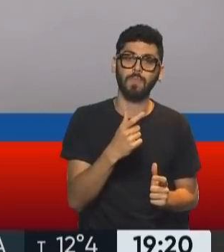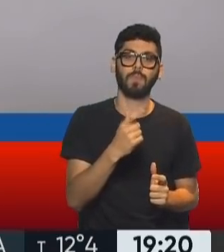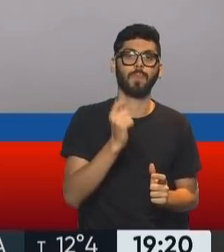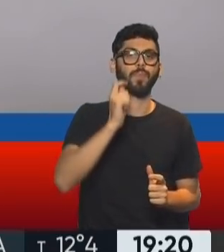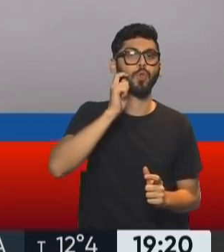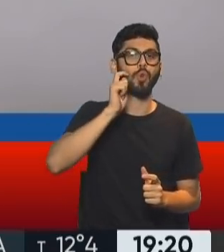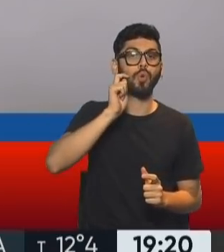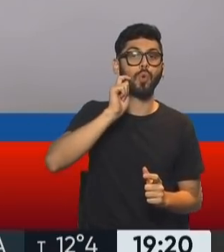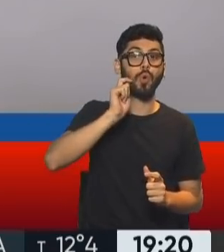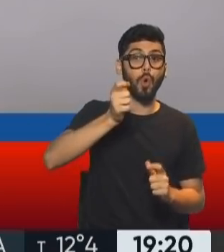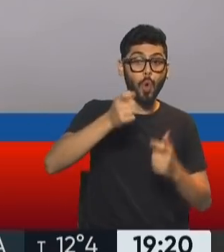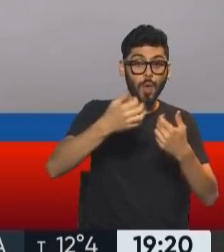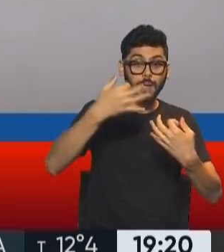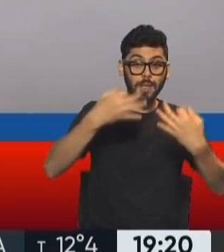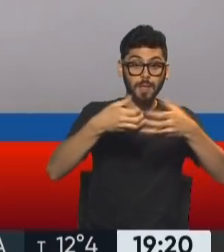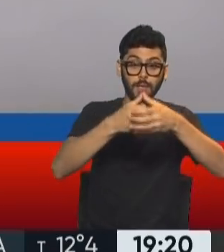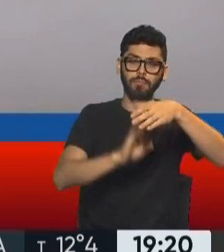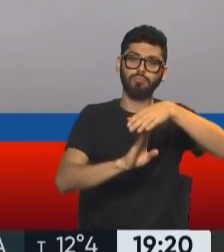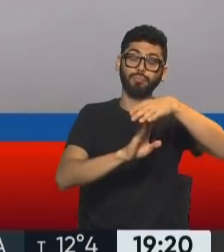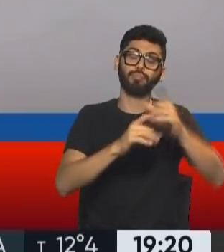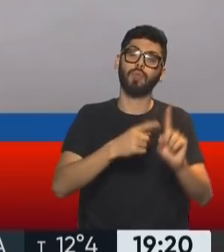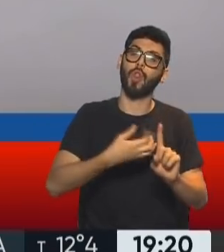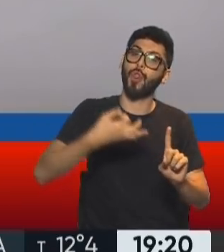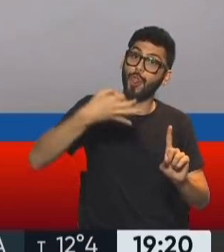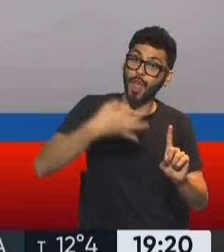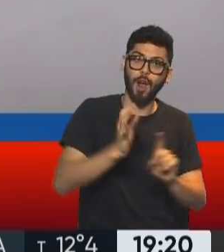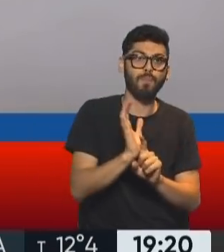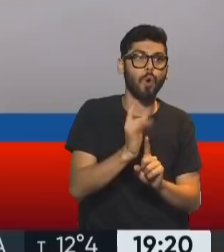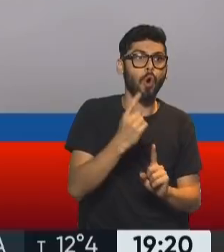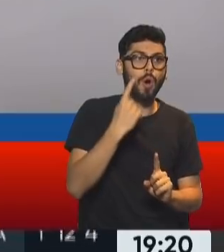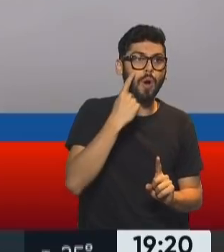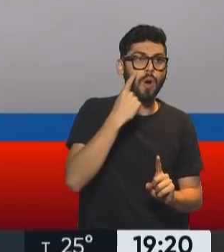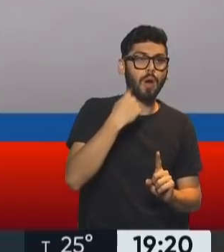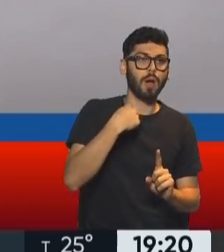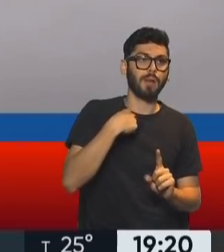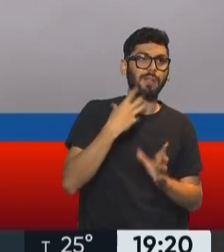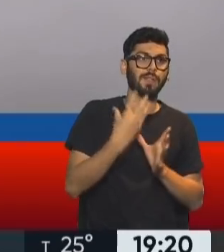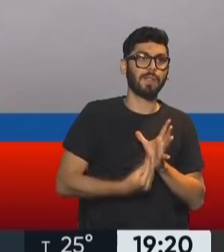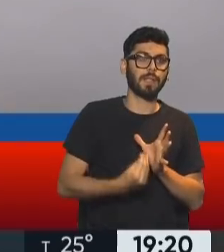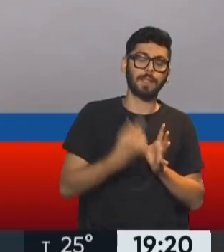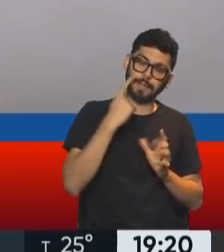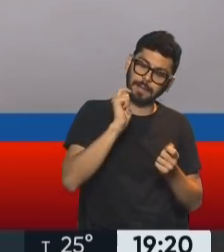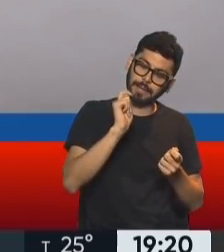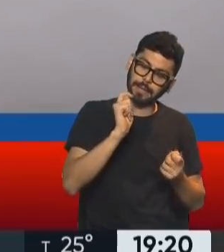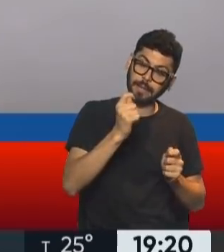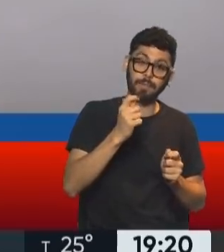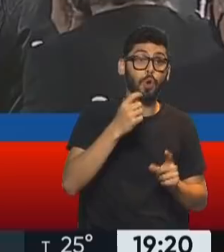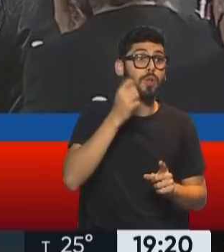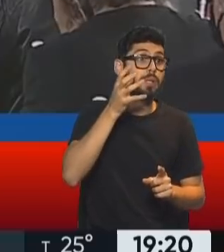Corte Suprema digna, capaz de autorrevisarse y de corregir los abusos y los atropellos